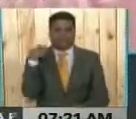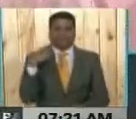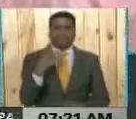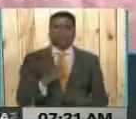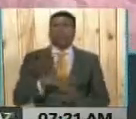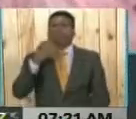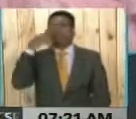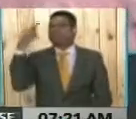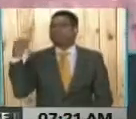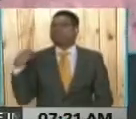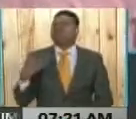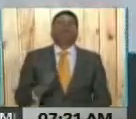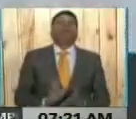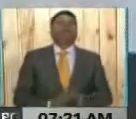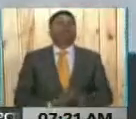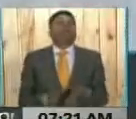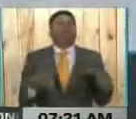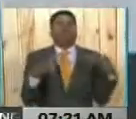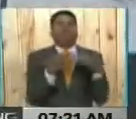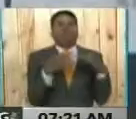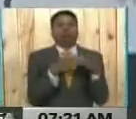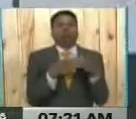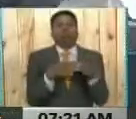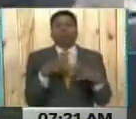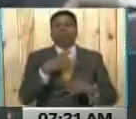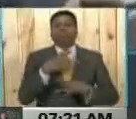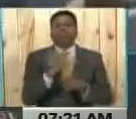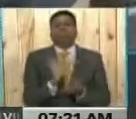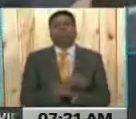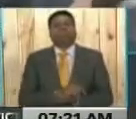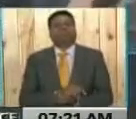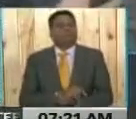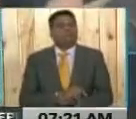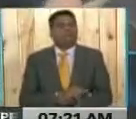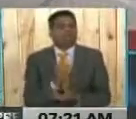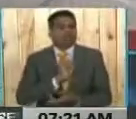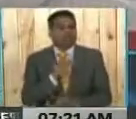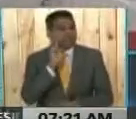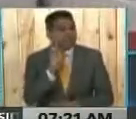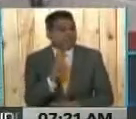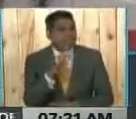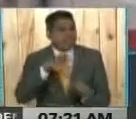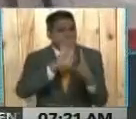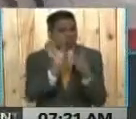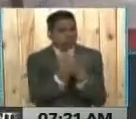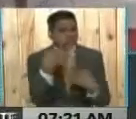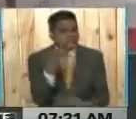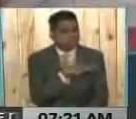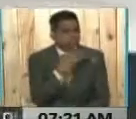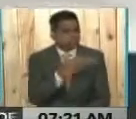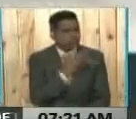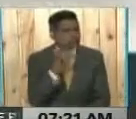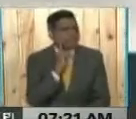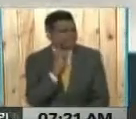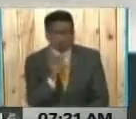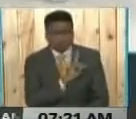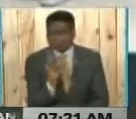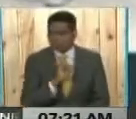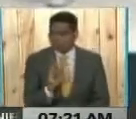a un pequeño grupo de interés. O sea, no se entendía la cultura como un hecho social, desde la perspectiva antropológica, sino